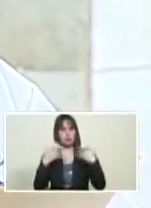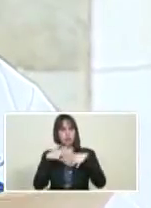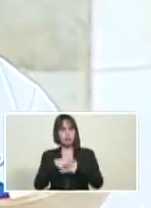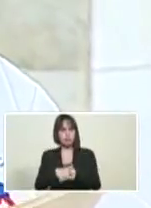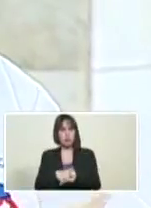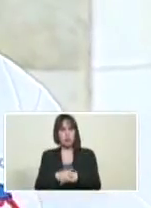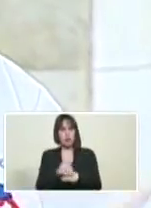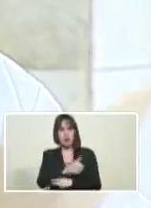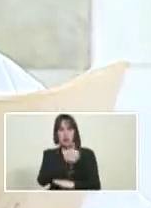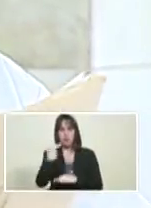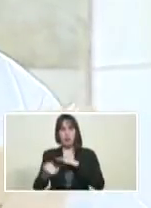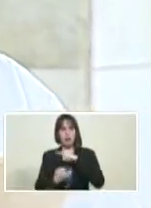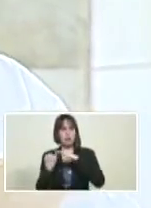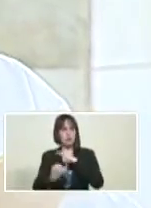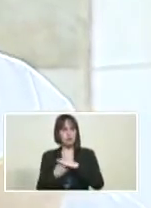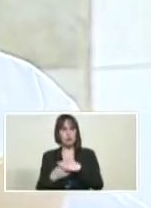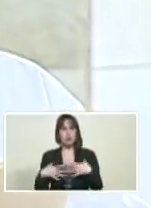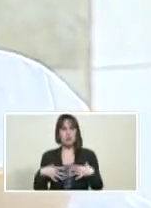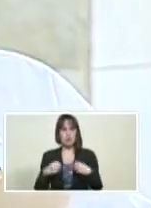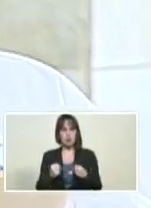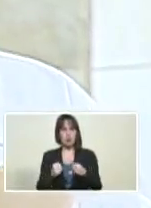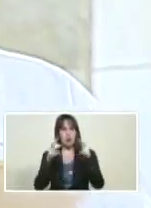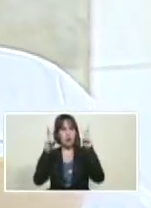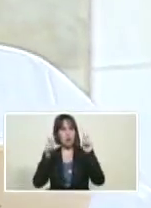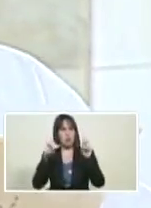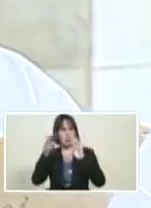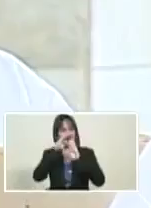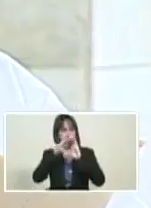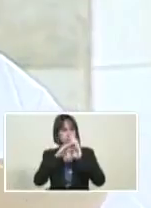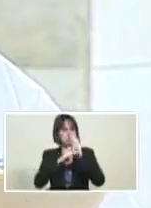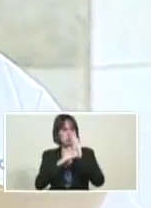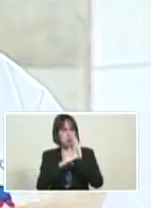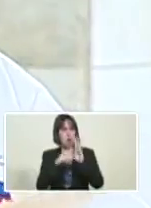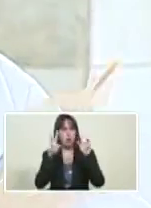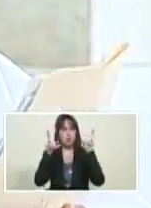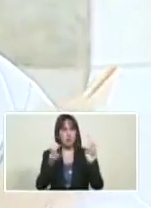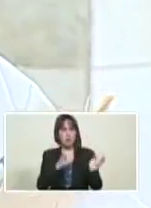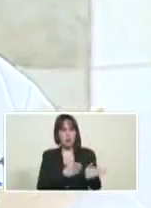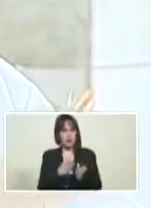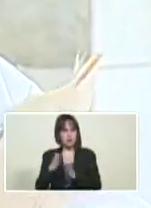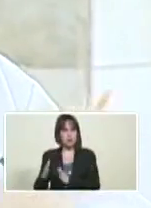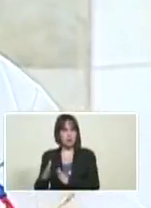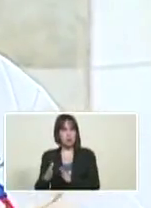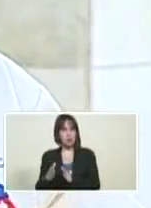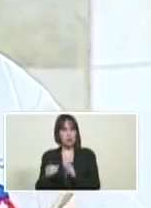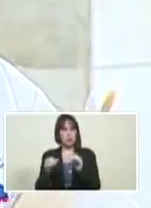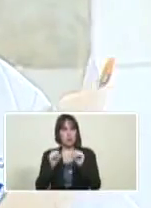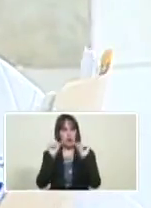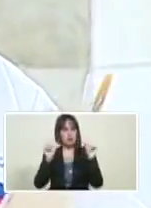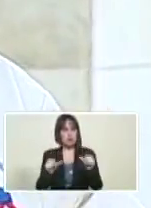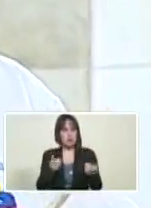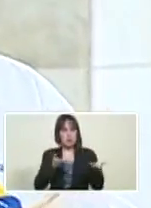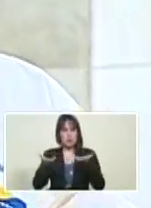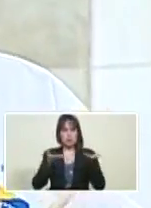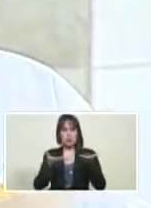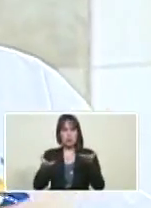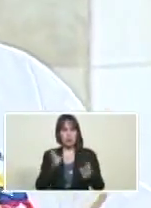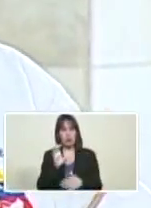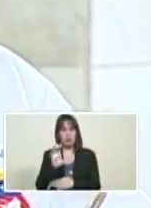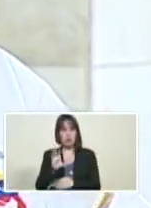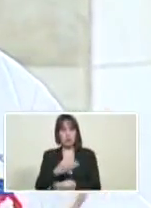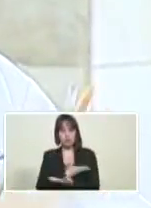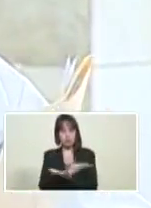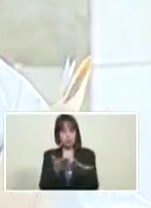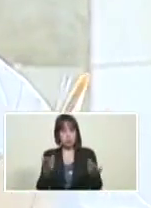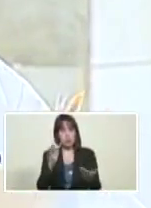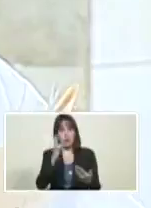las instituciones de salud bajo una nueva estructura, una nueva organización al servicio de la patria y donde usted, el comandante